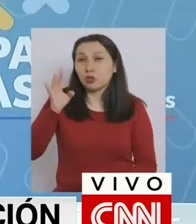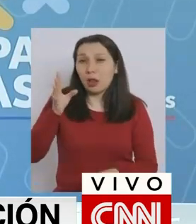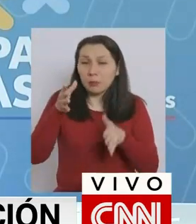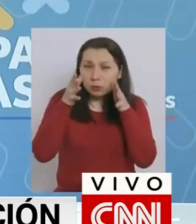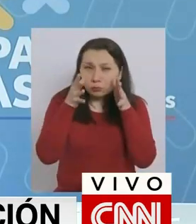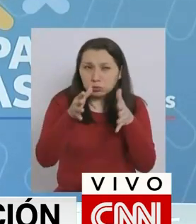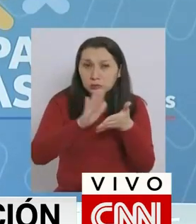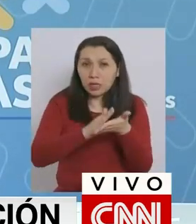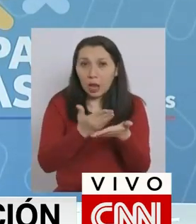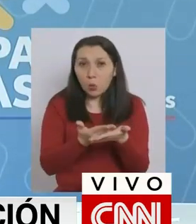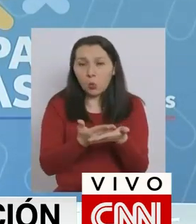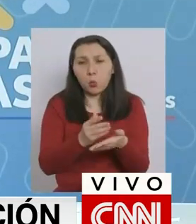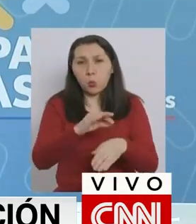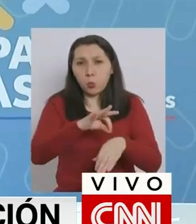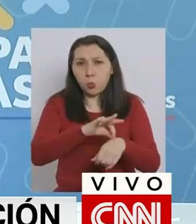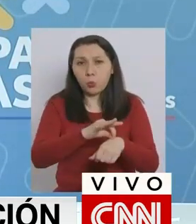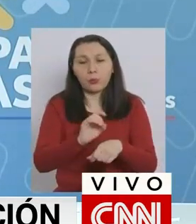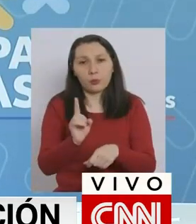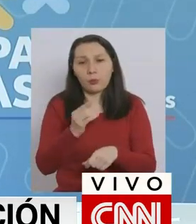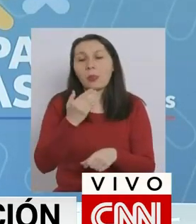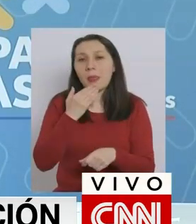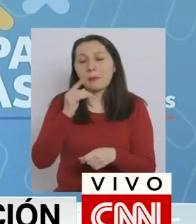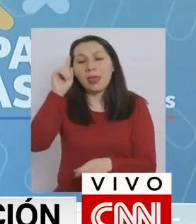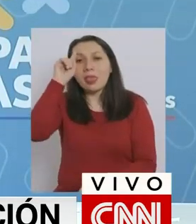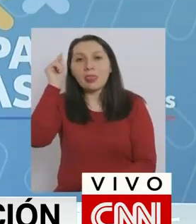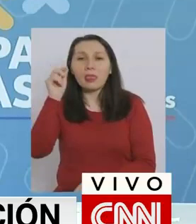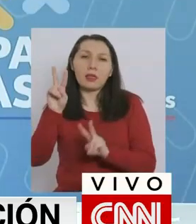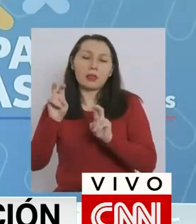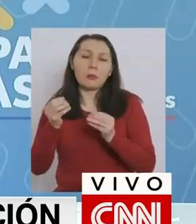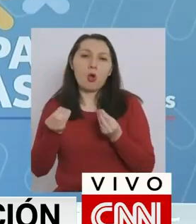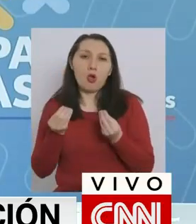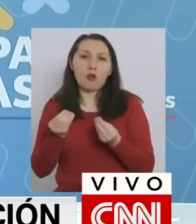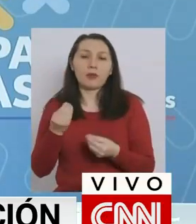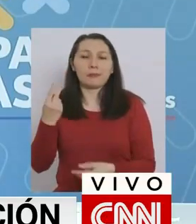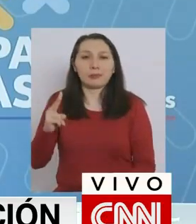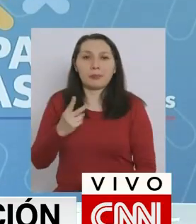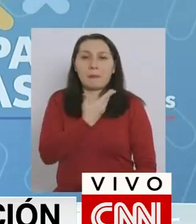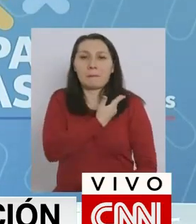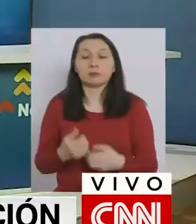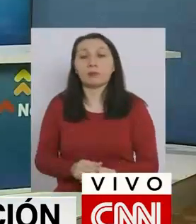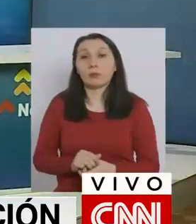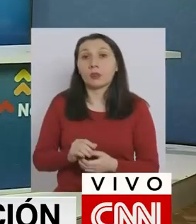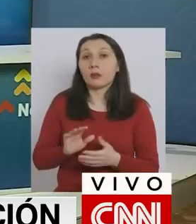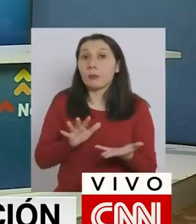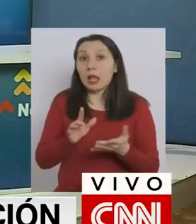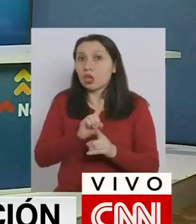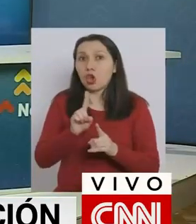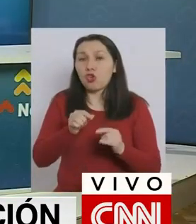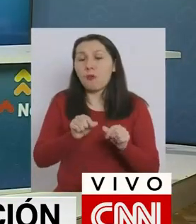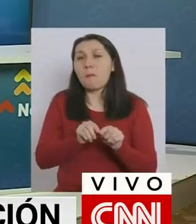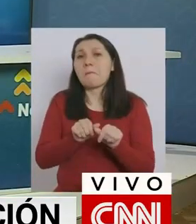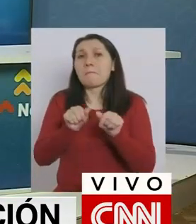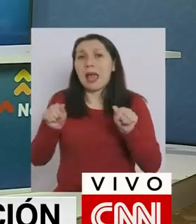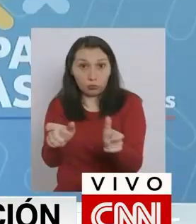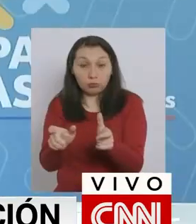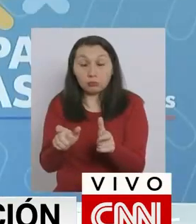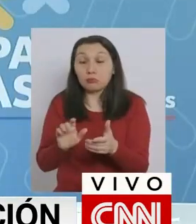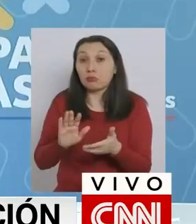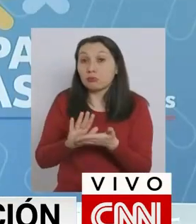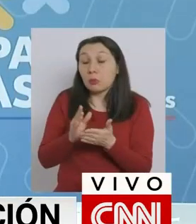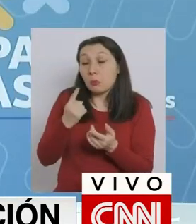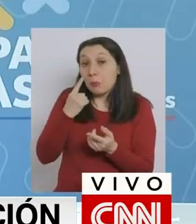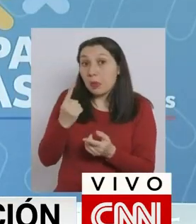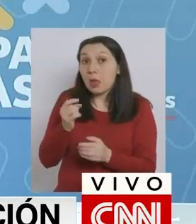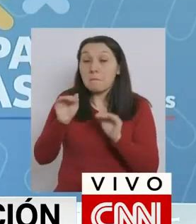sanitario, sino que tiene que ver con la iniciativa, obviamente, del Ejecutivo en su totalidad. Todo apunta a que si las cifras